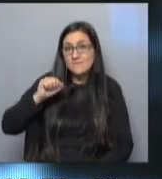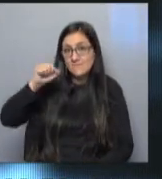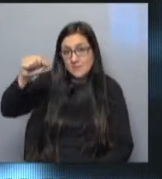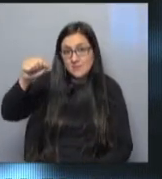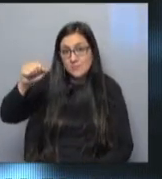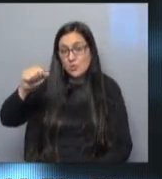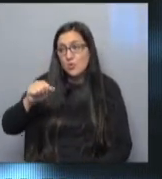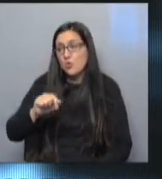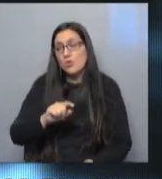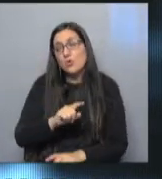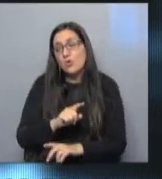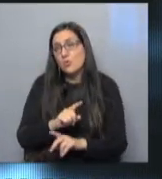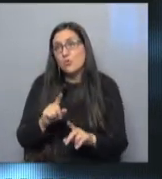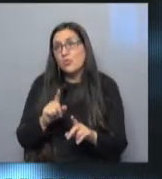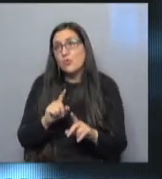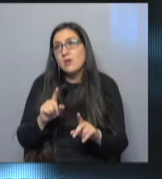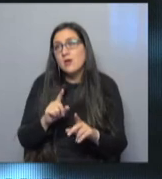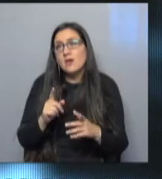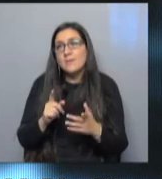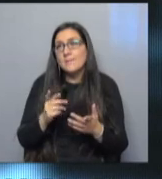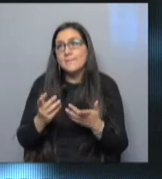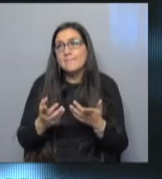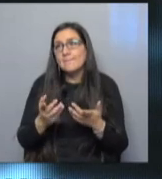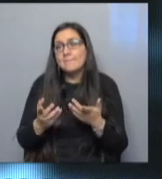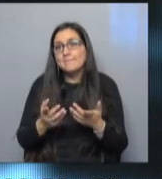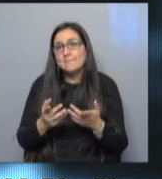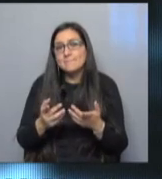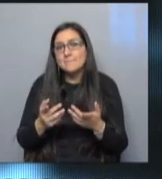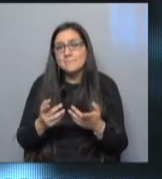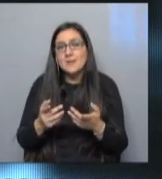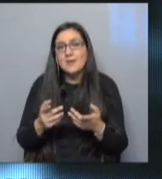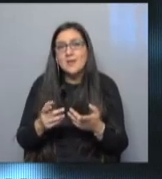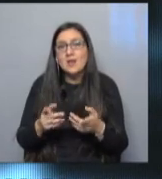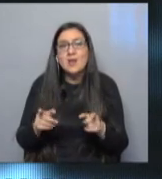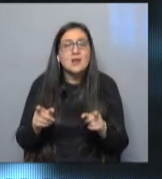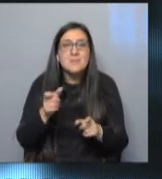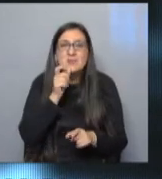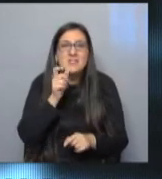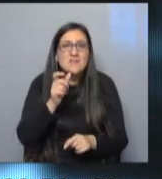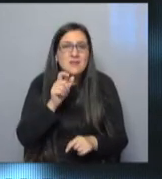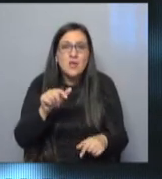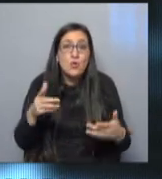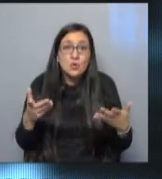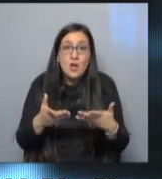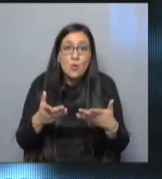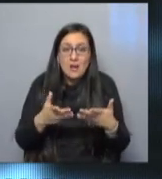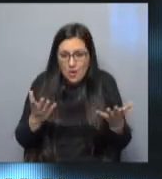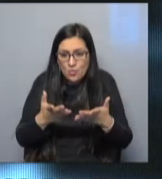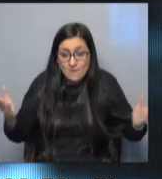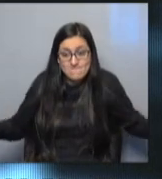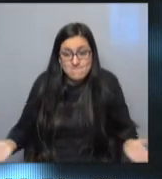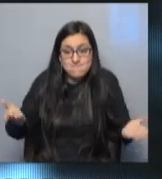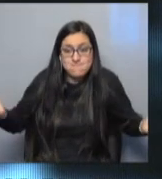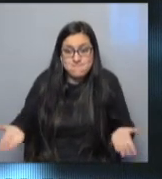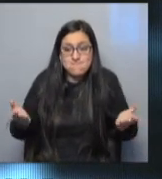tenía esa vigencia que empuje que tiene ahora